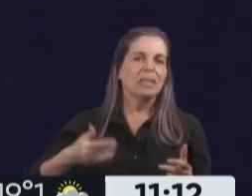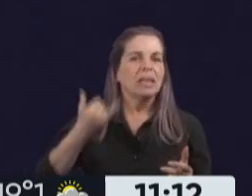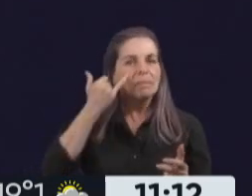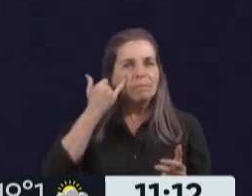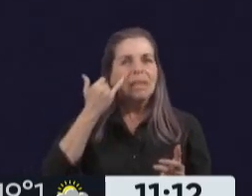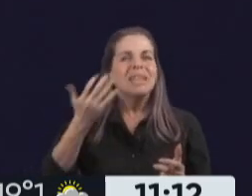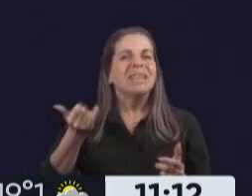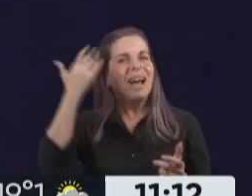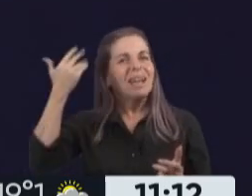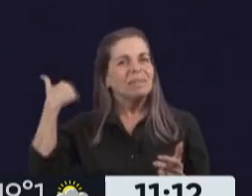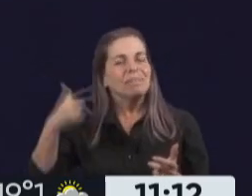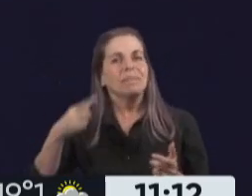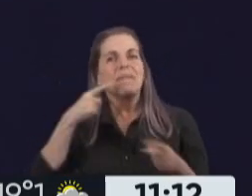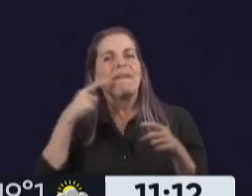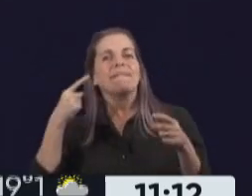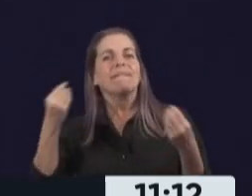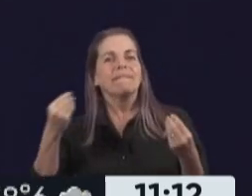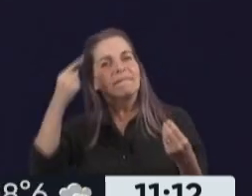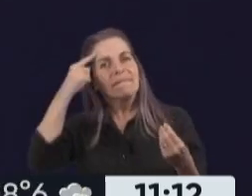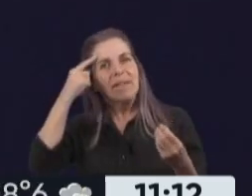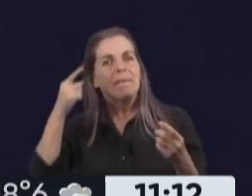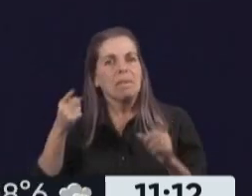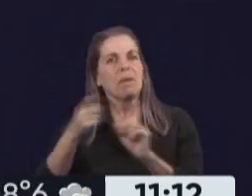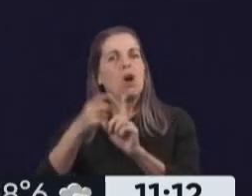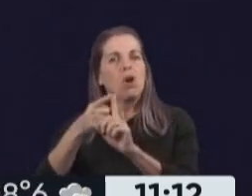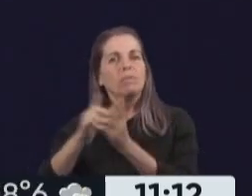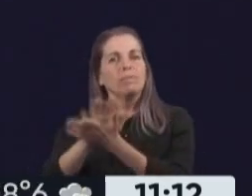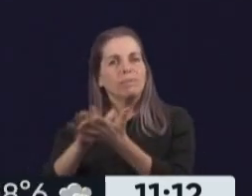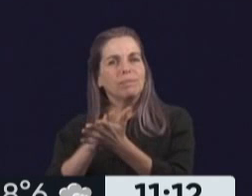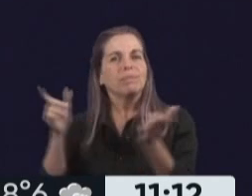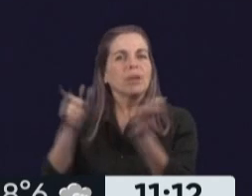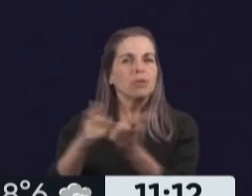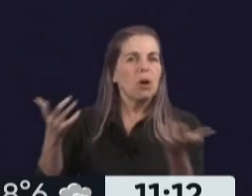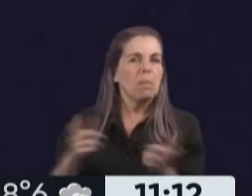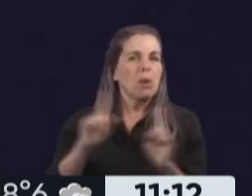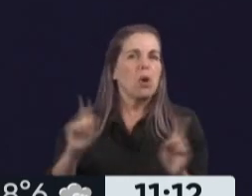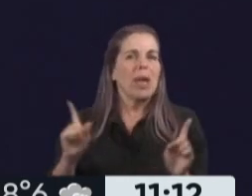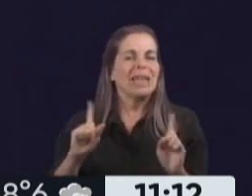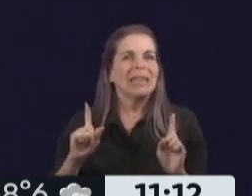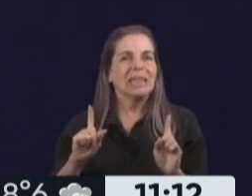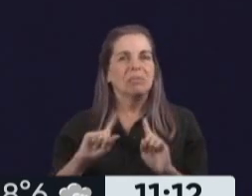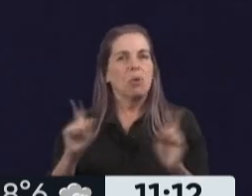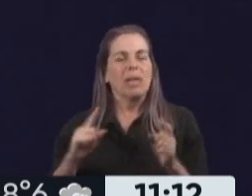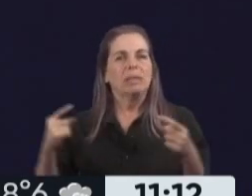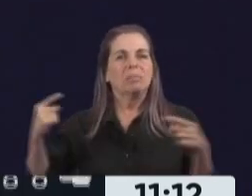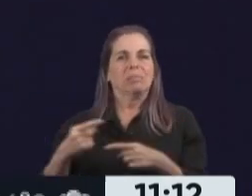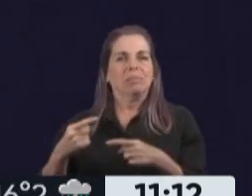tiempo largo ya y se siguen conversaciones, pero no implica absolutamente ningún